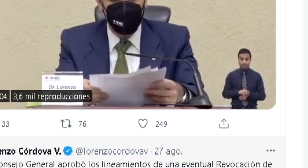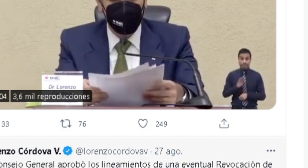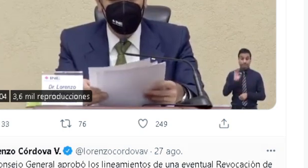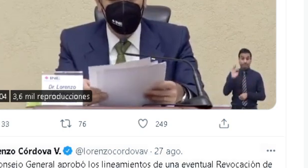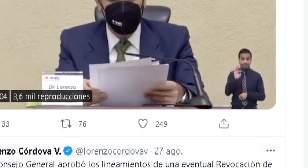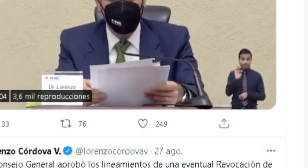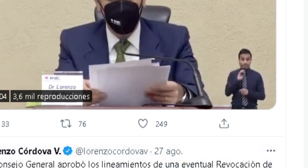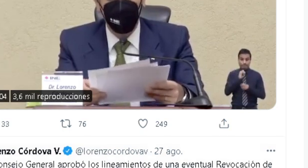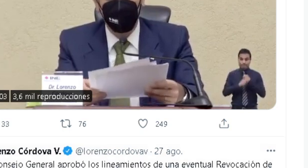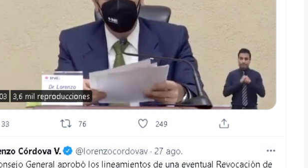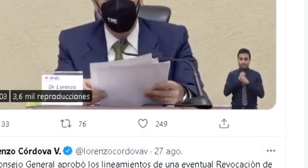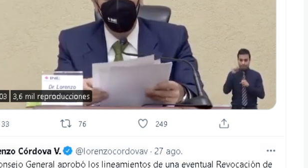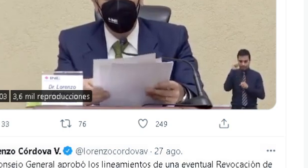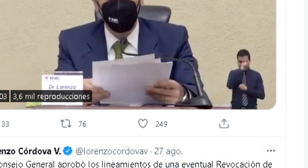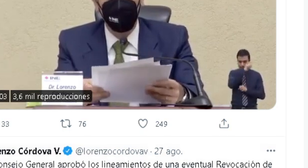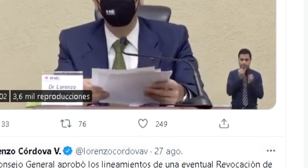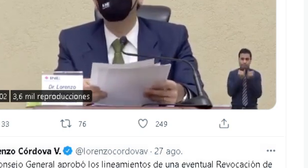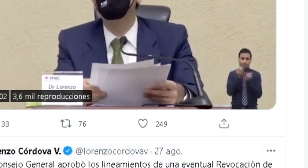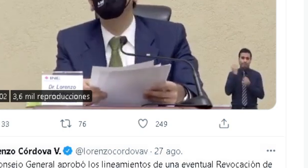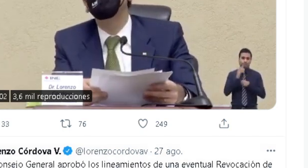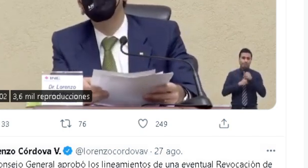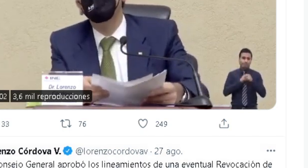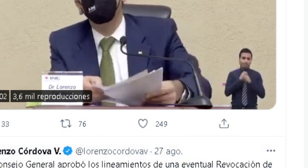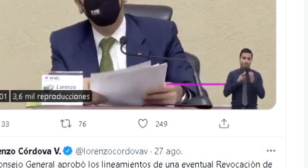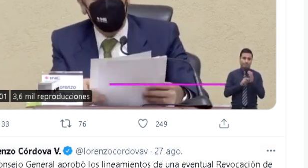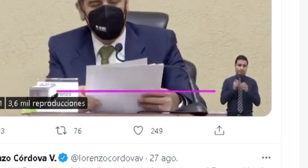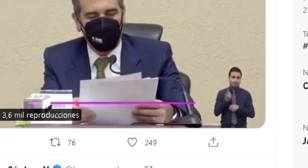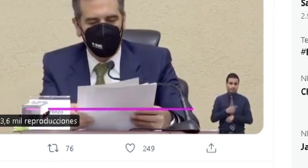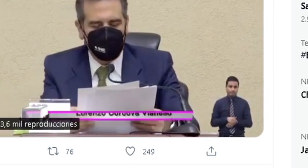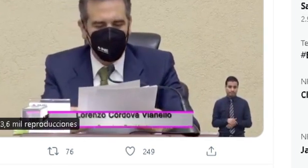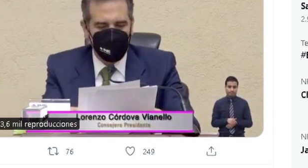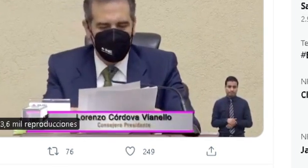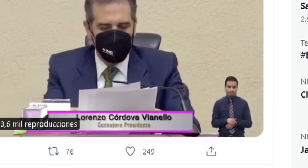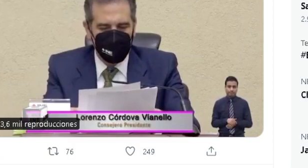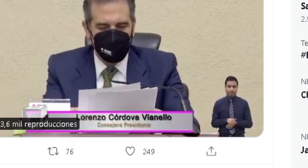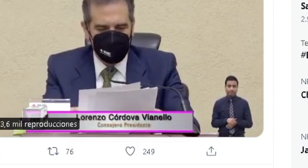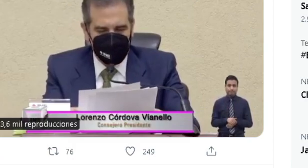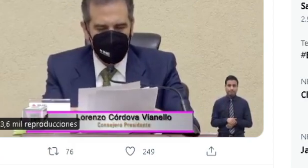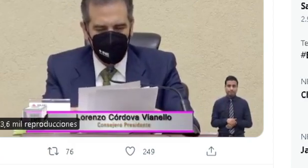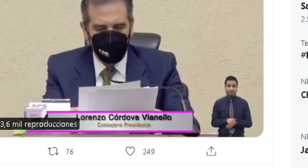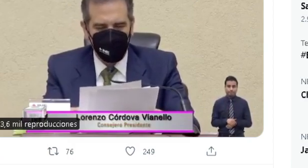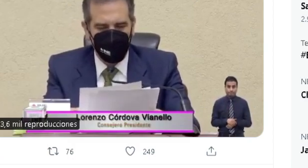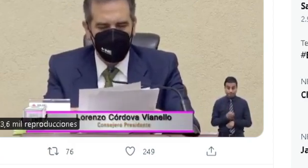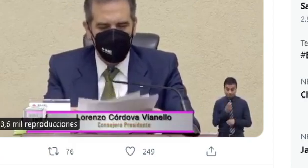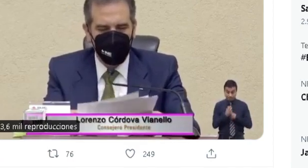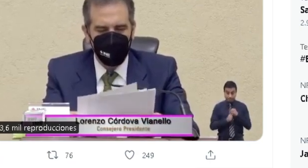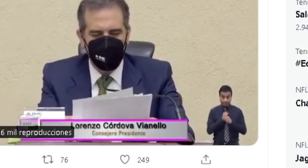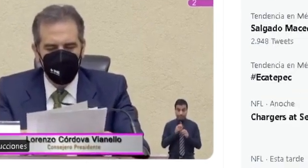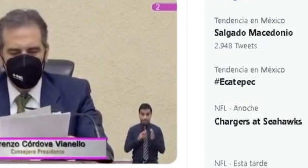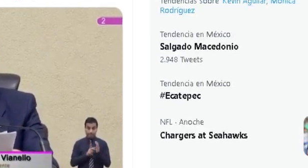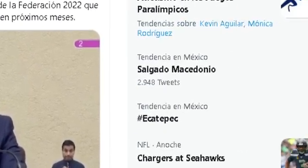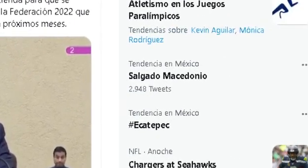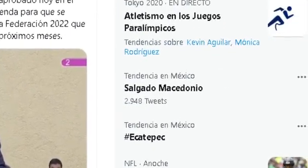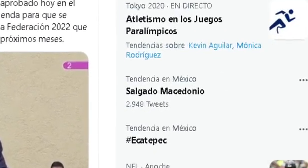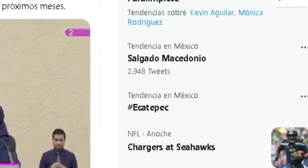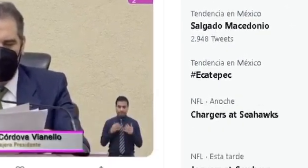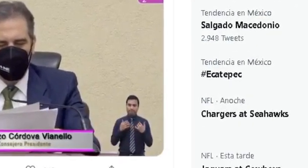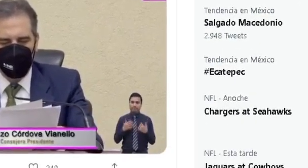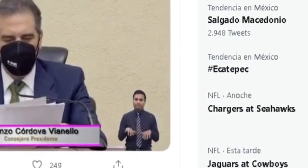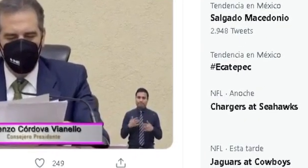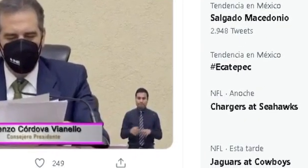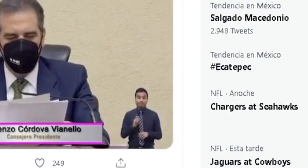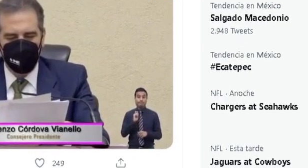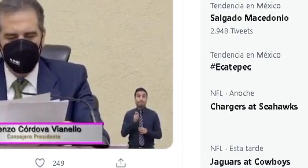presupuesto, lo que se van a gastar, quiere sus millones, nada más para que usted vea que esto no es cuento, lo que le informo. Mire a quién